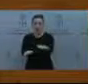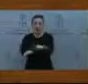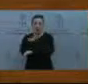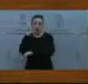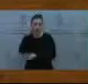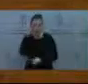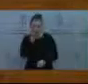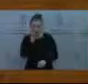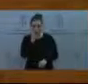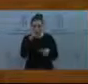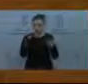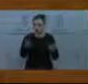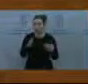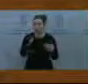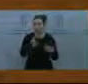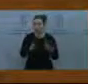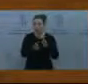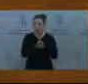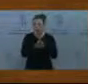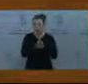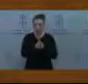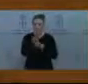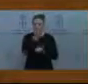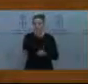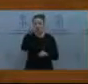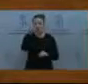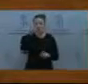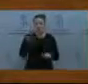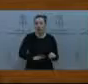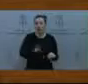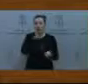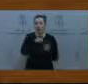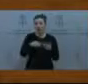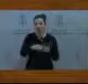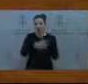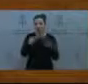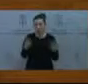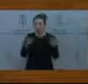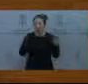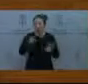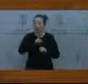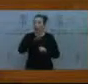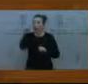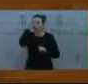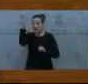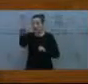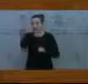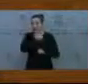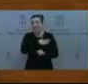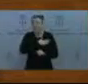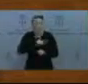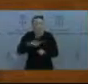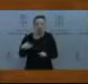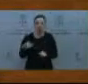el 1 de enero del 19 y que espero y deseo que la flexibilidad interpretativa de la